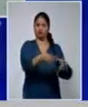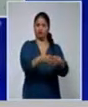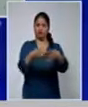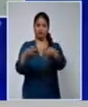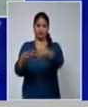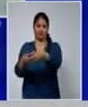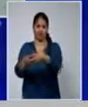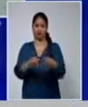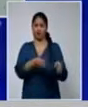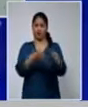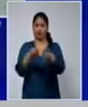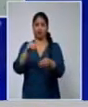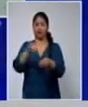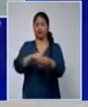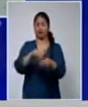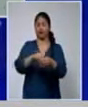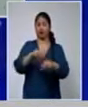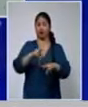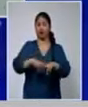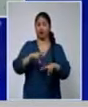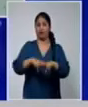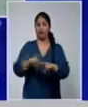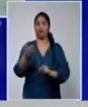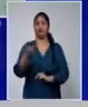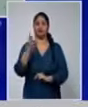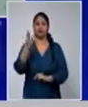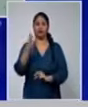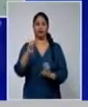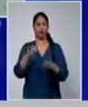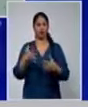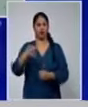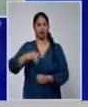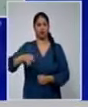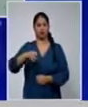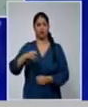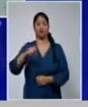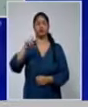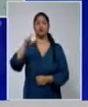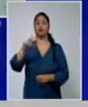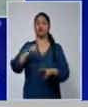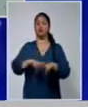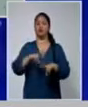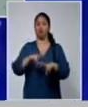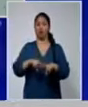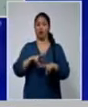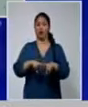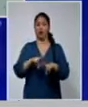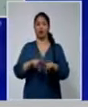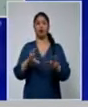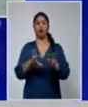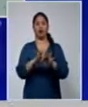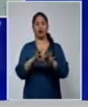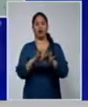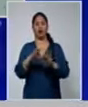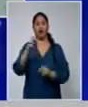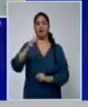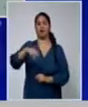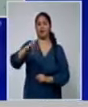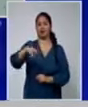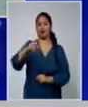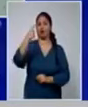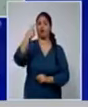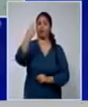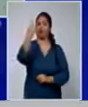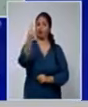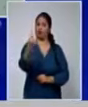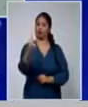de los municipios Centro Habana, Guanabacoa y Marianao, 1 de cada uno. 1 de la